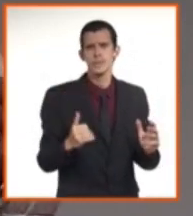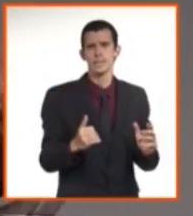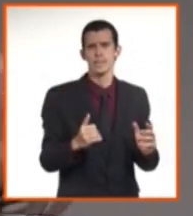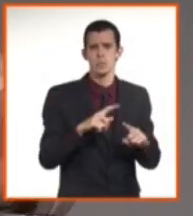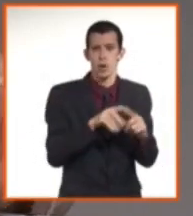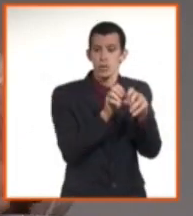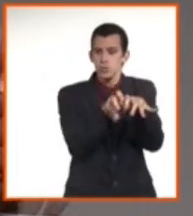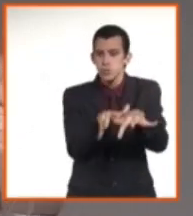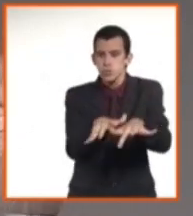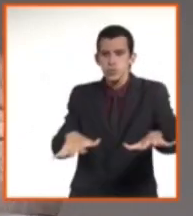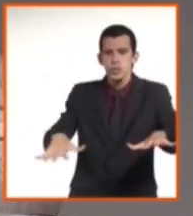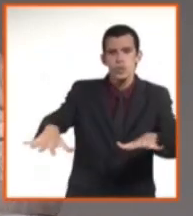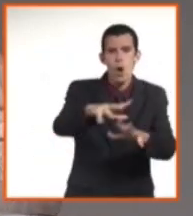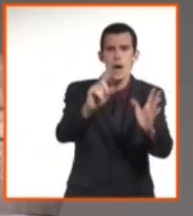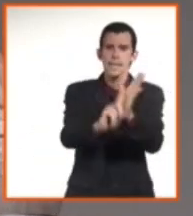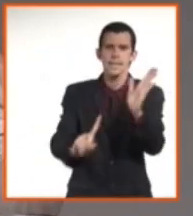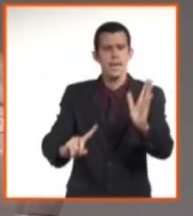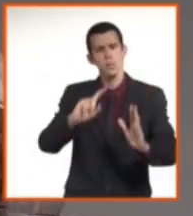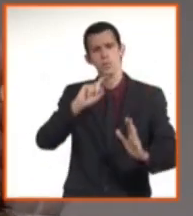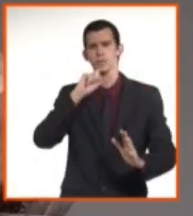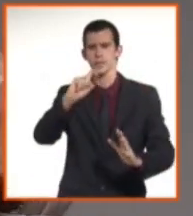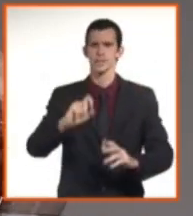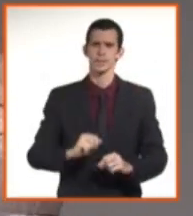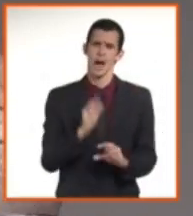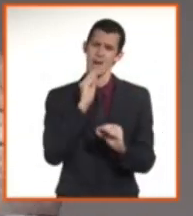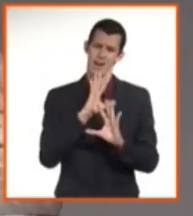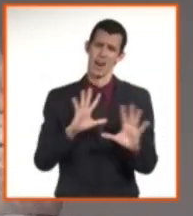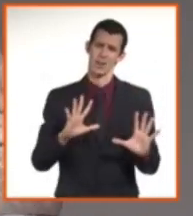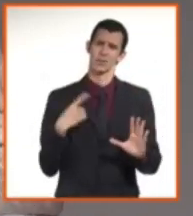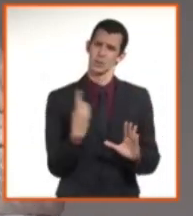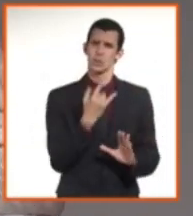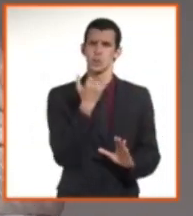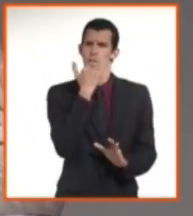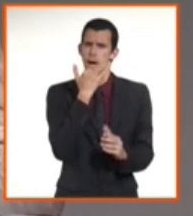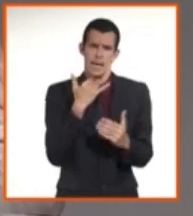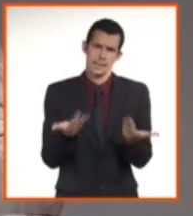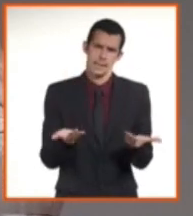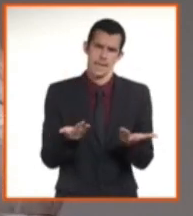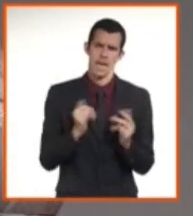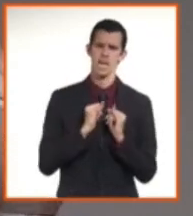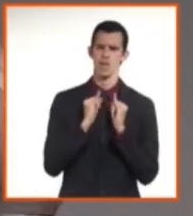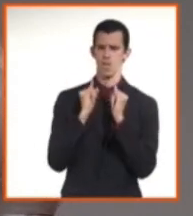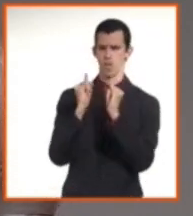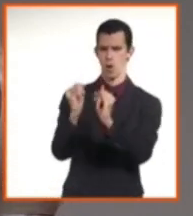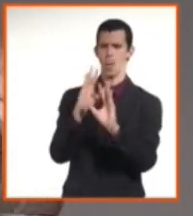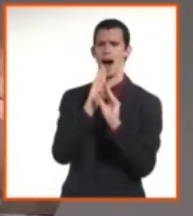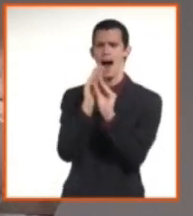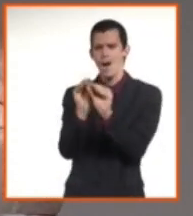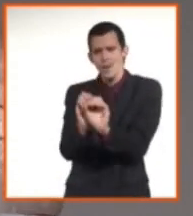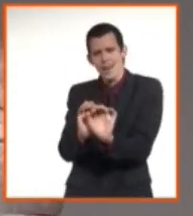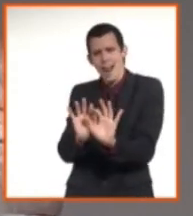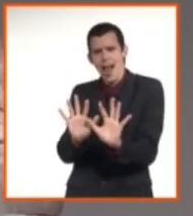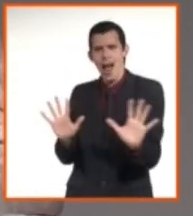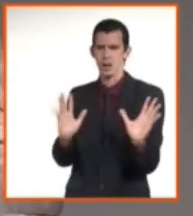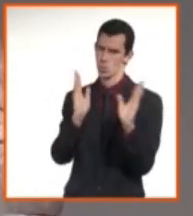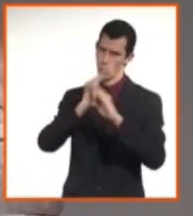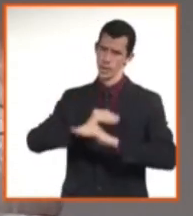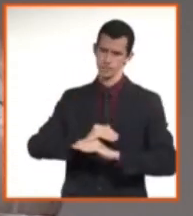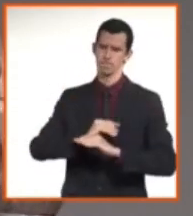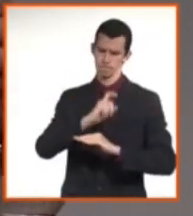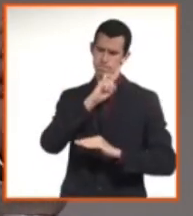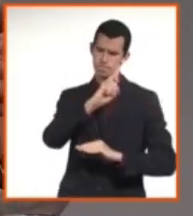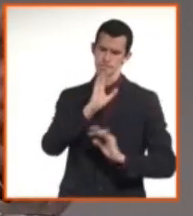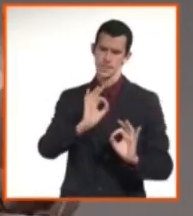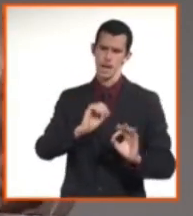Hay que trabajar mucho en la comunicación. Tenemos que reconocer que ha habido fallas, yo creo, en el tema de comunicación, a pesar de que hemos trabajado, todavía nos